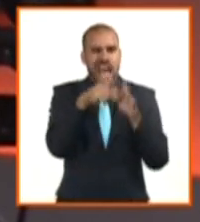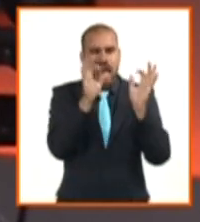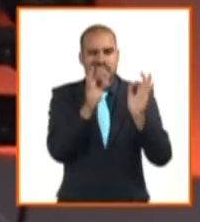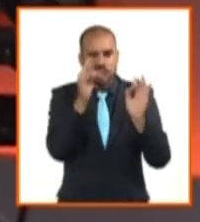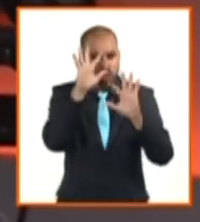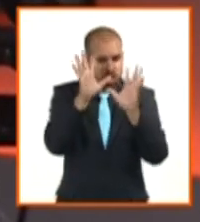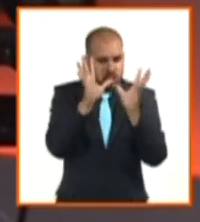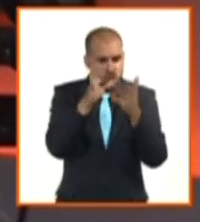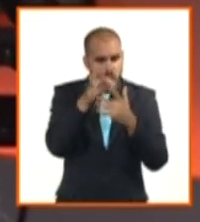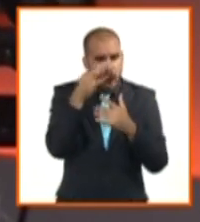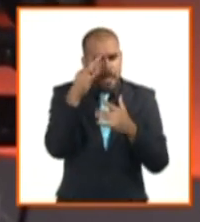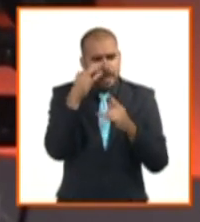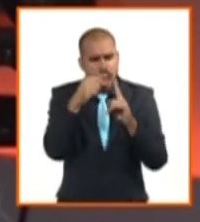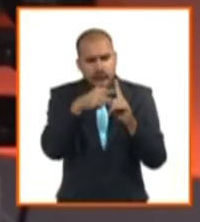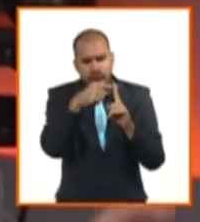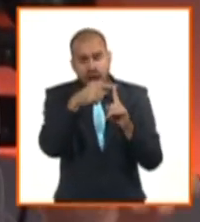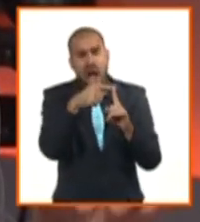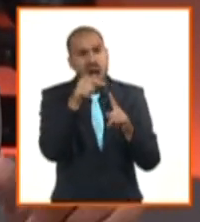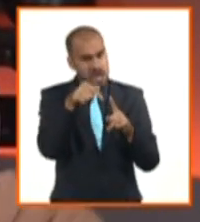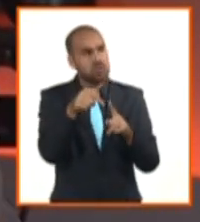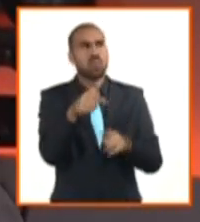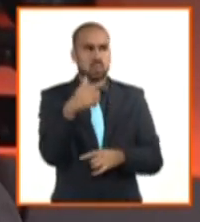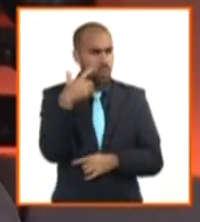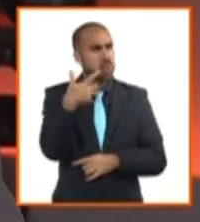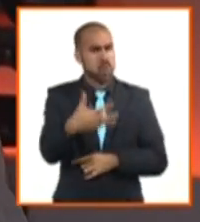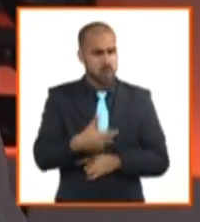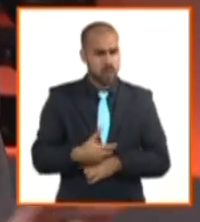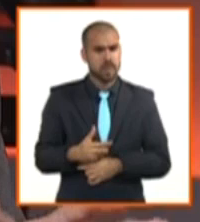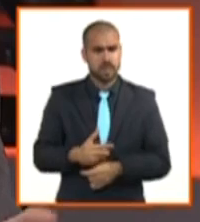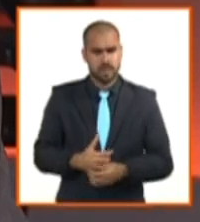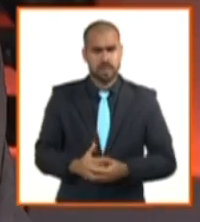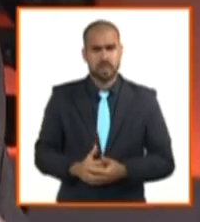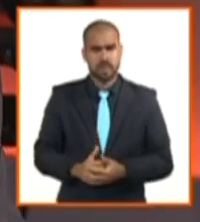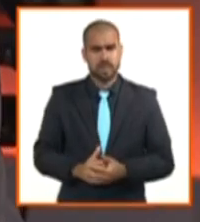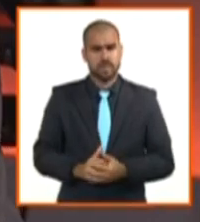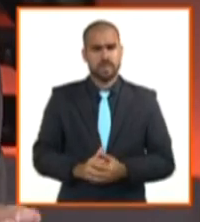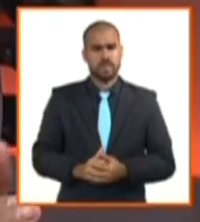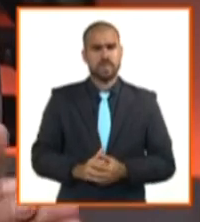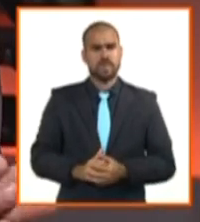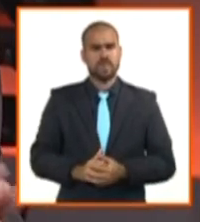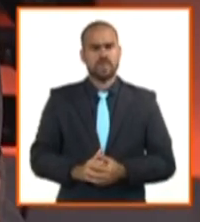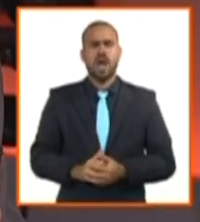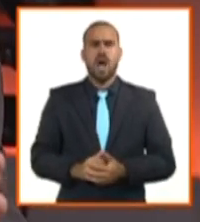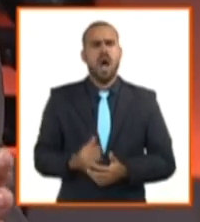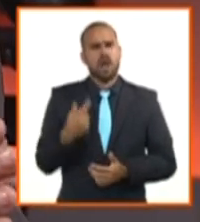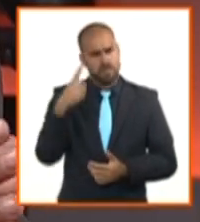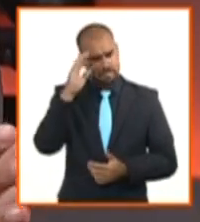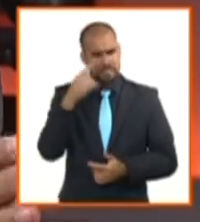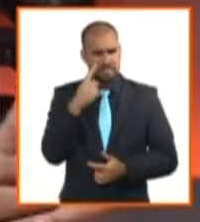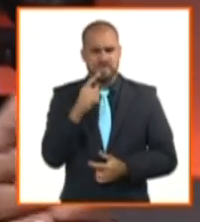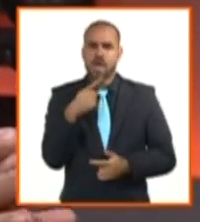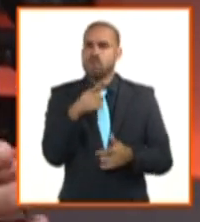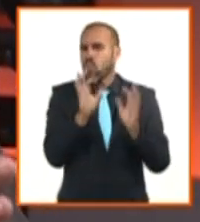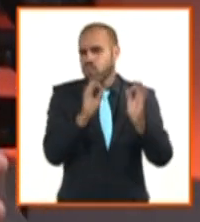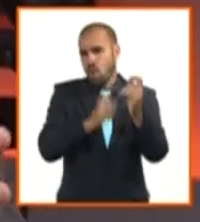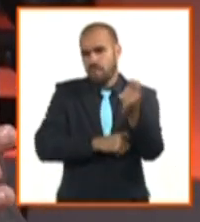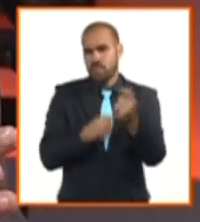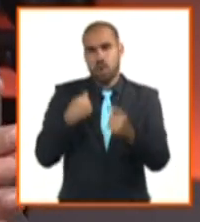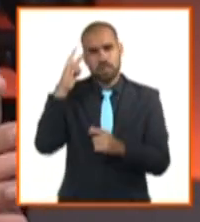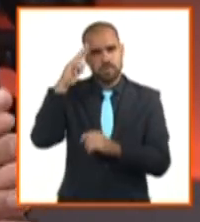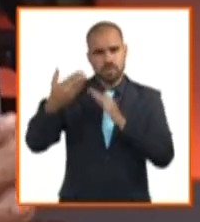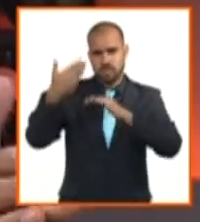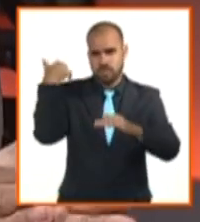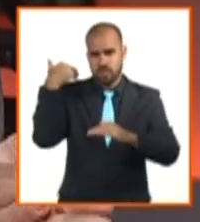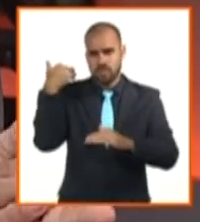acumulados importantes y sabes randy que es una cosa que es típica en esto yo recordaba ahora en el año 1900